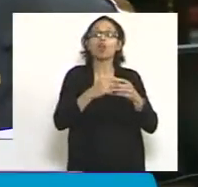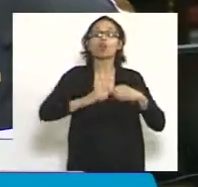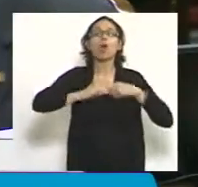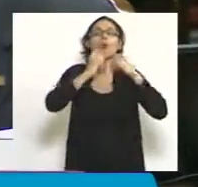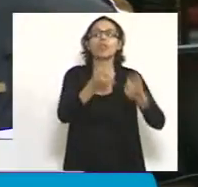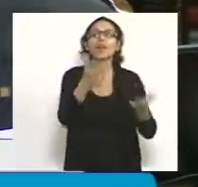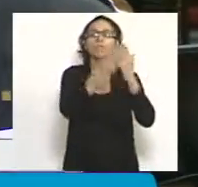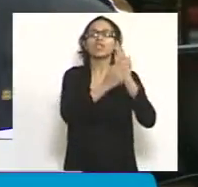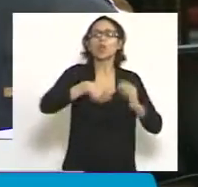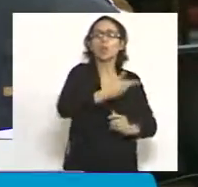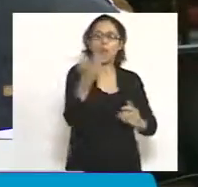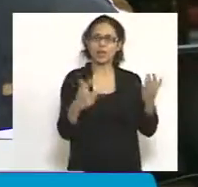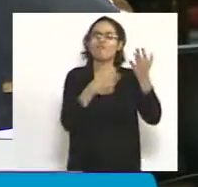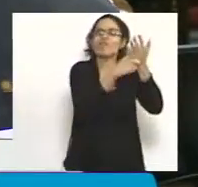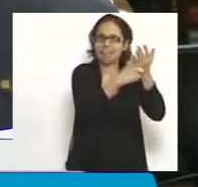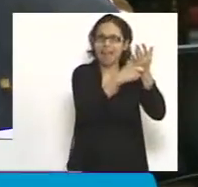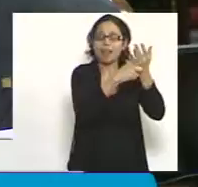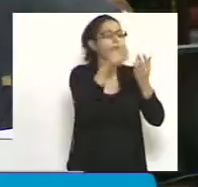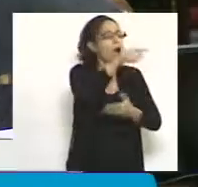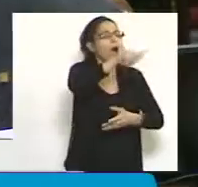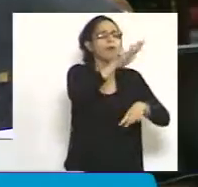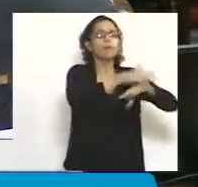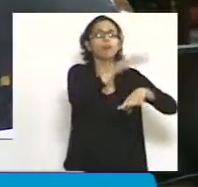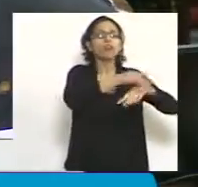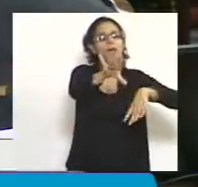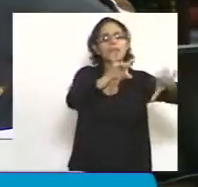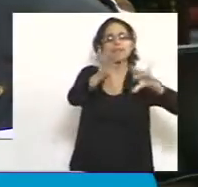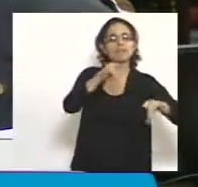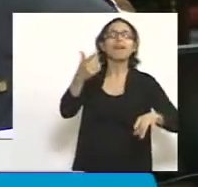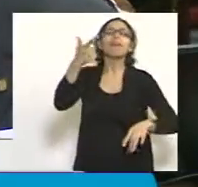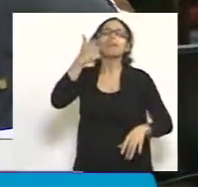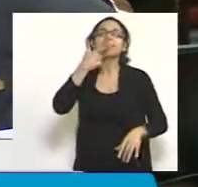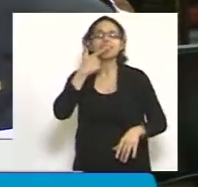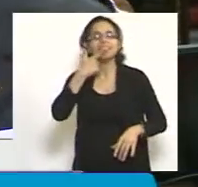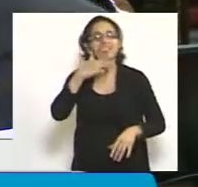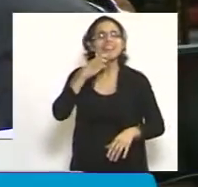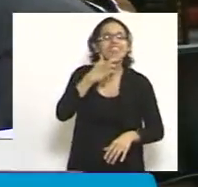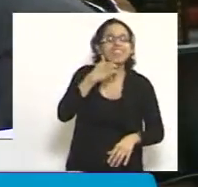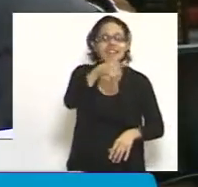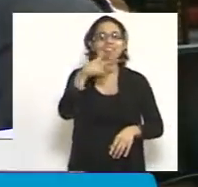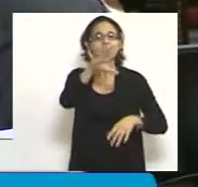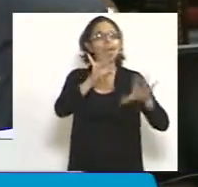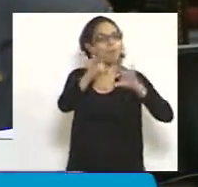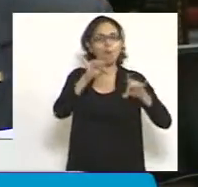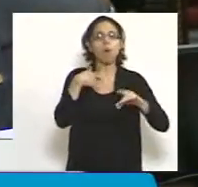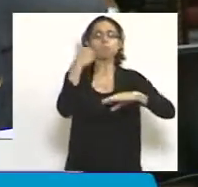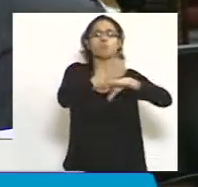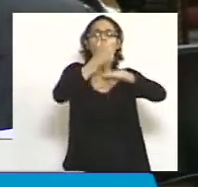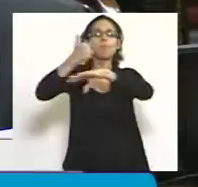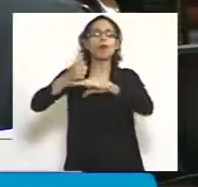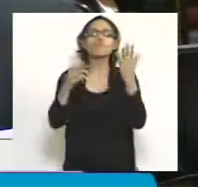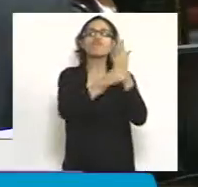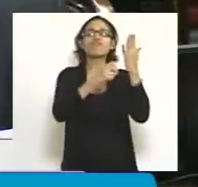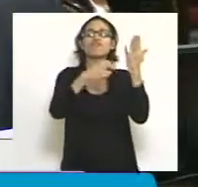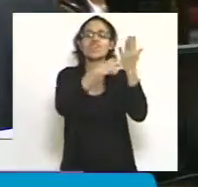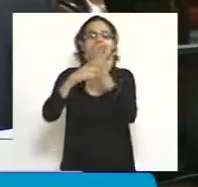Público Fiscal para designar a 17 nuevos fiscales y a 1.700 nuevos empleados en la Fiscalía, y lo